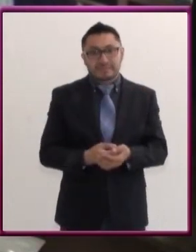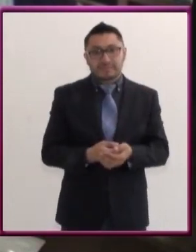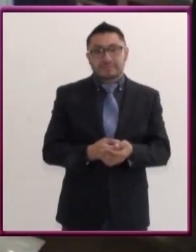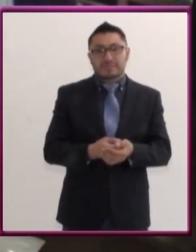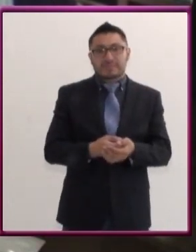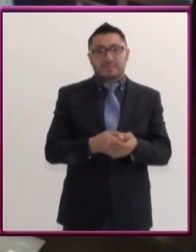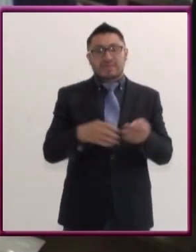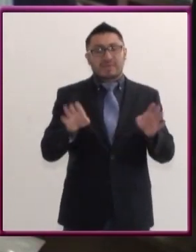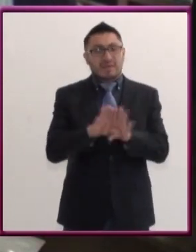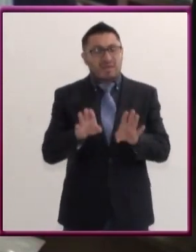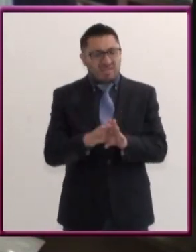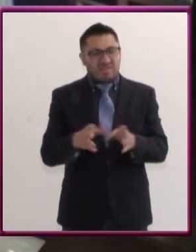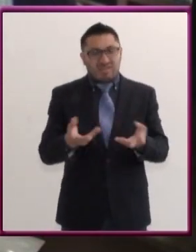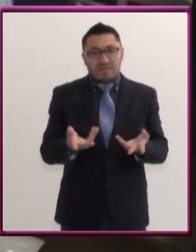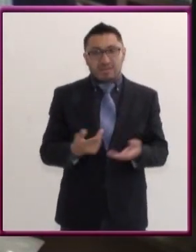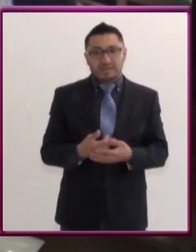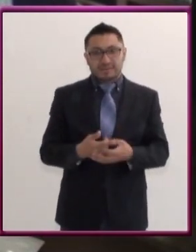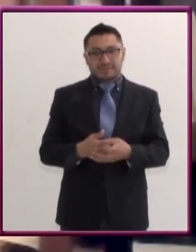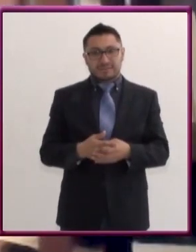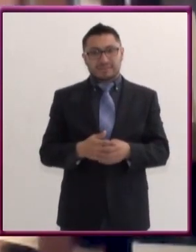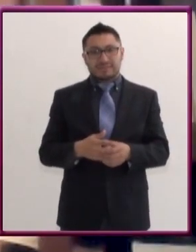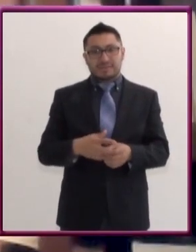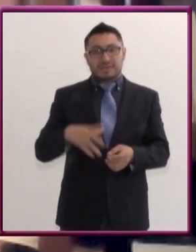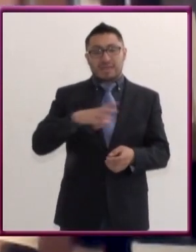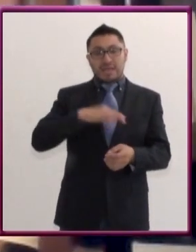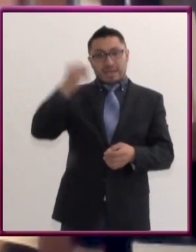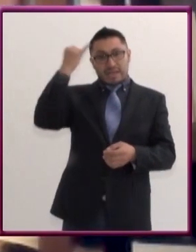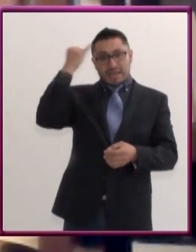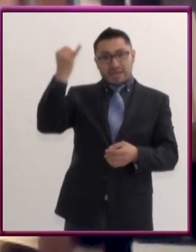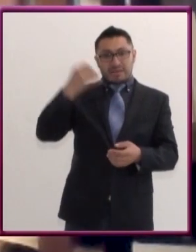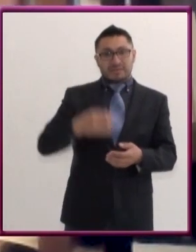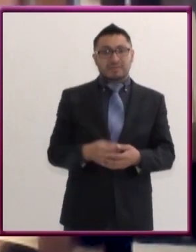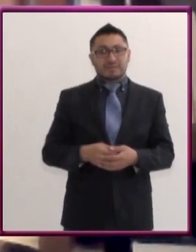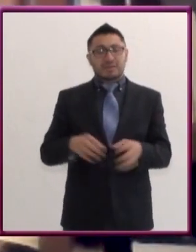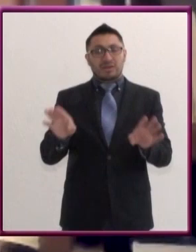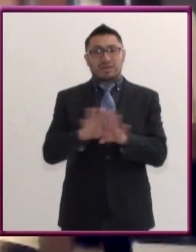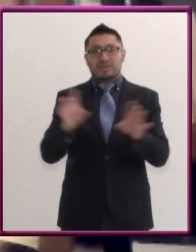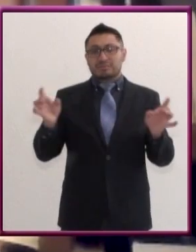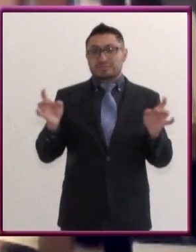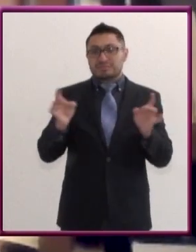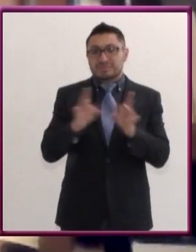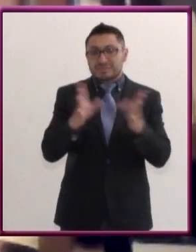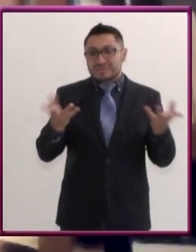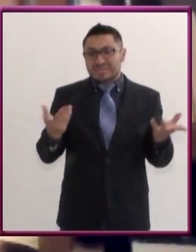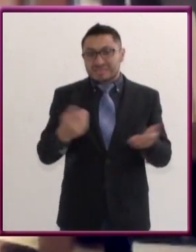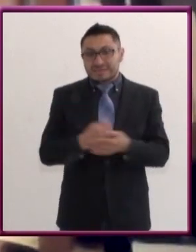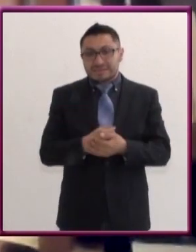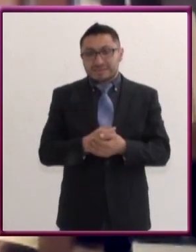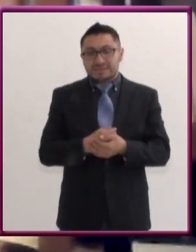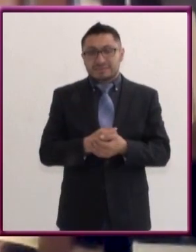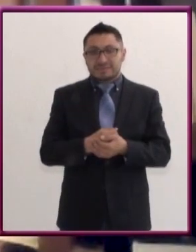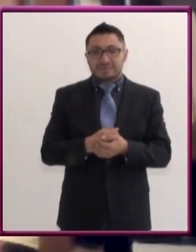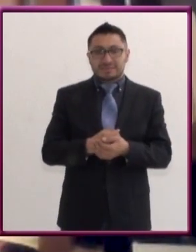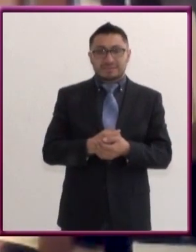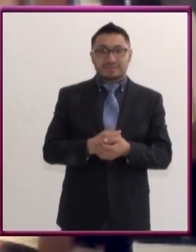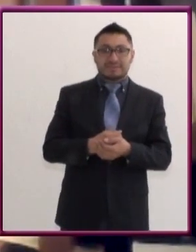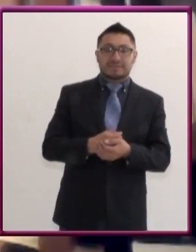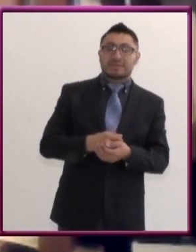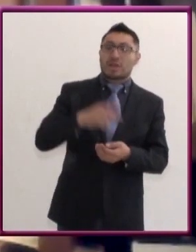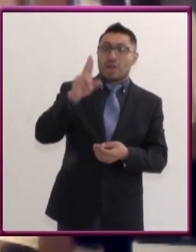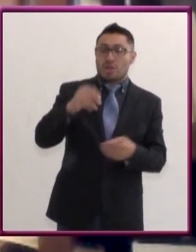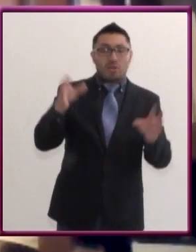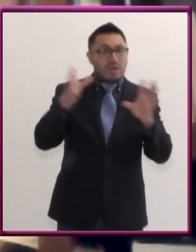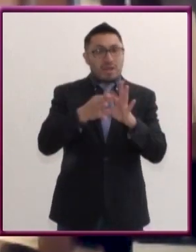tuvo en ese momento de la humanidad? ¿Tienen idea de si hubo algún impacto? Lo que sí, de hecho, no